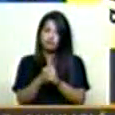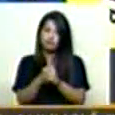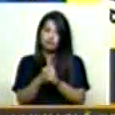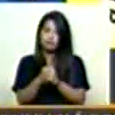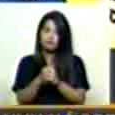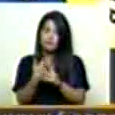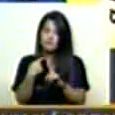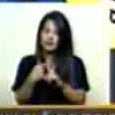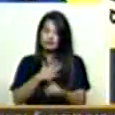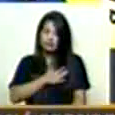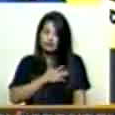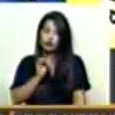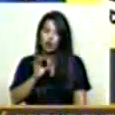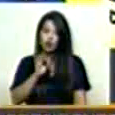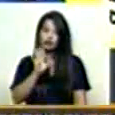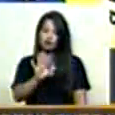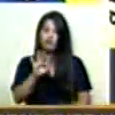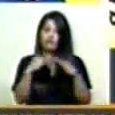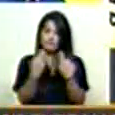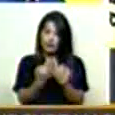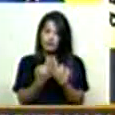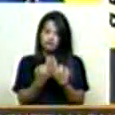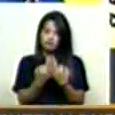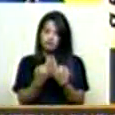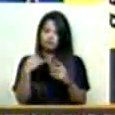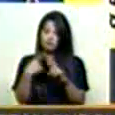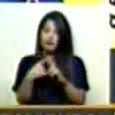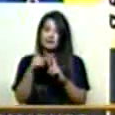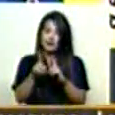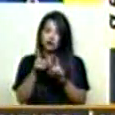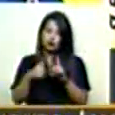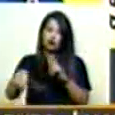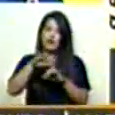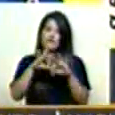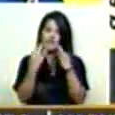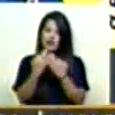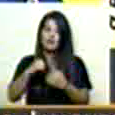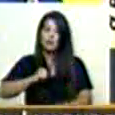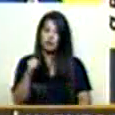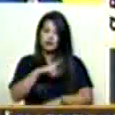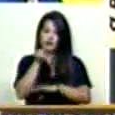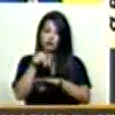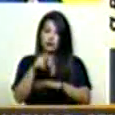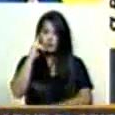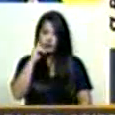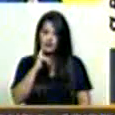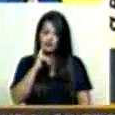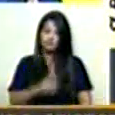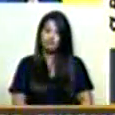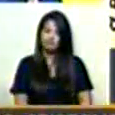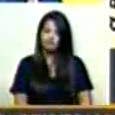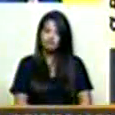nuestro pesar a sus familiares y a toda la familia de la policía nacional bolivariana